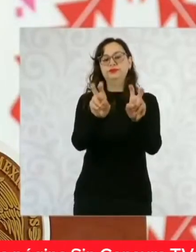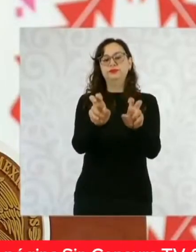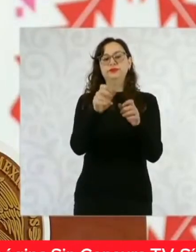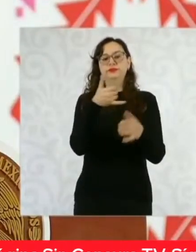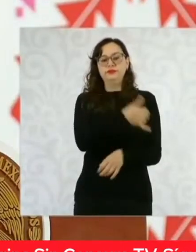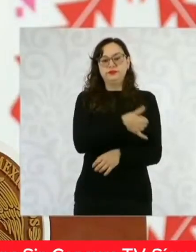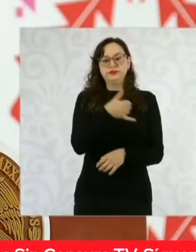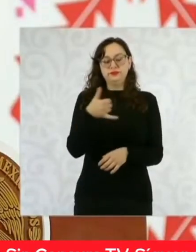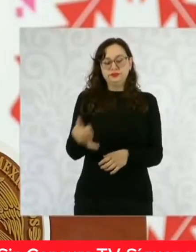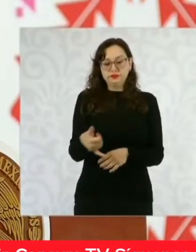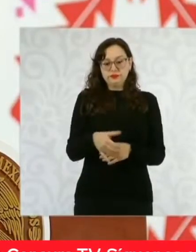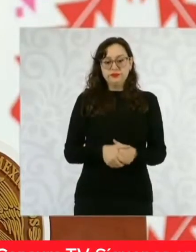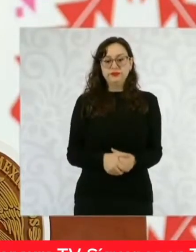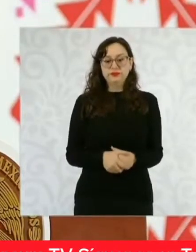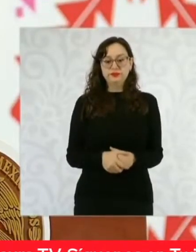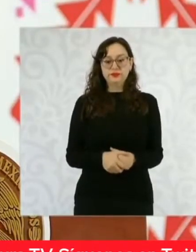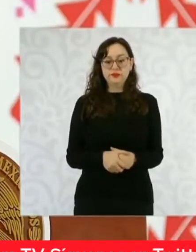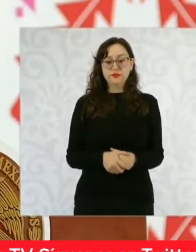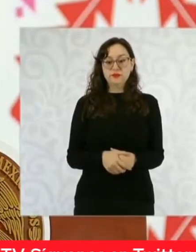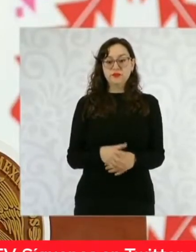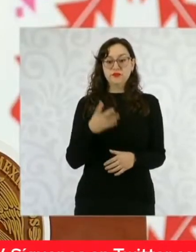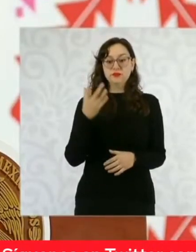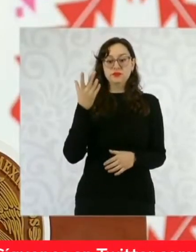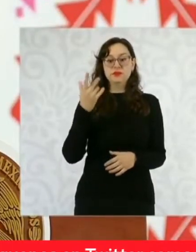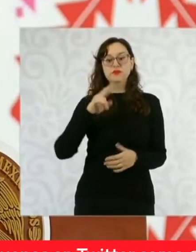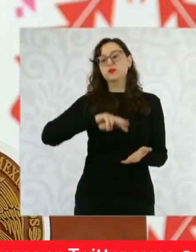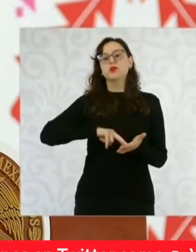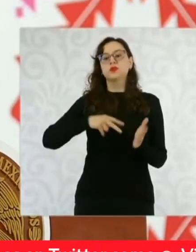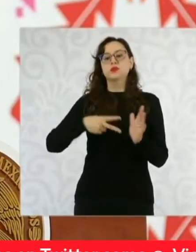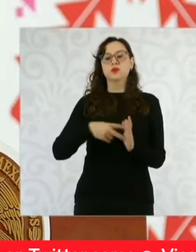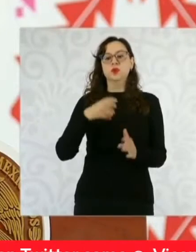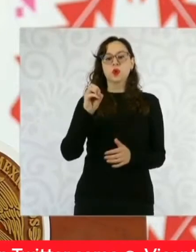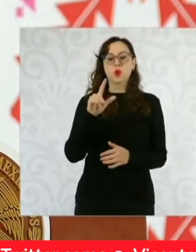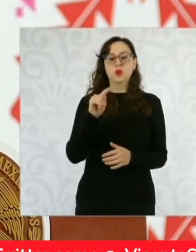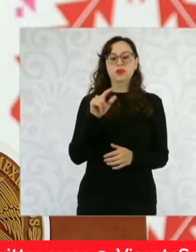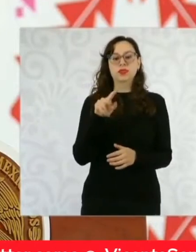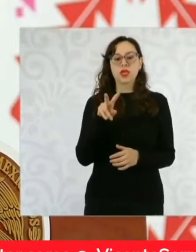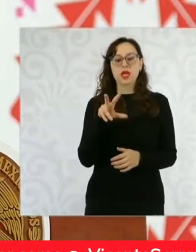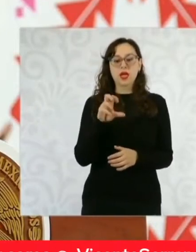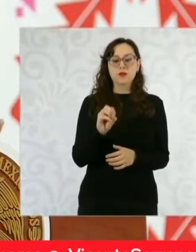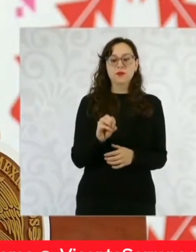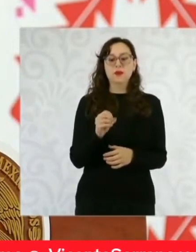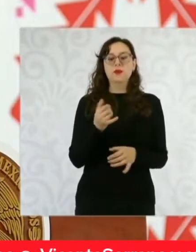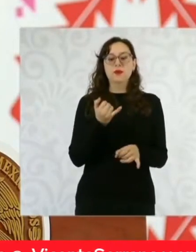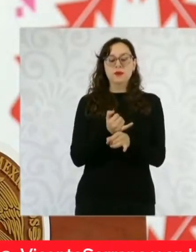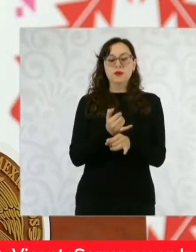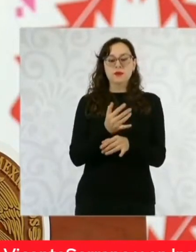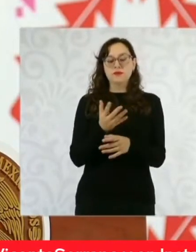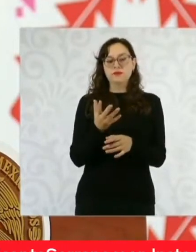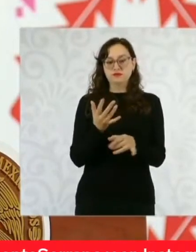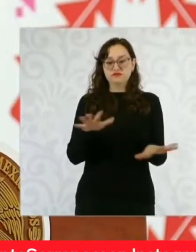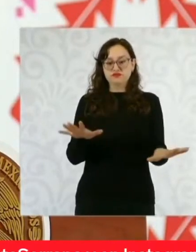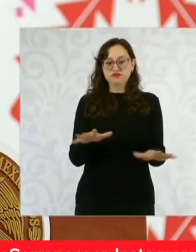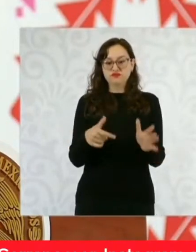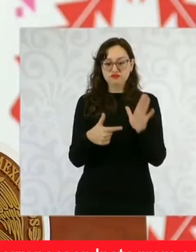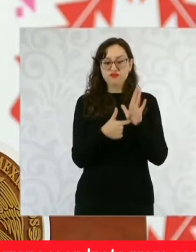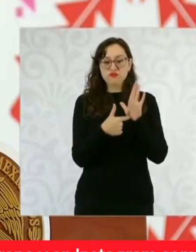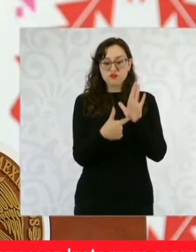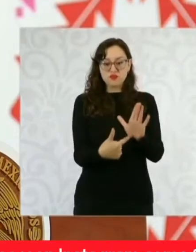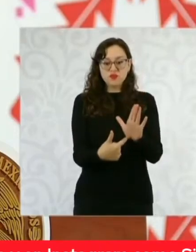nos va a platicar su director, el ingeniero Octavio Romero, las razones por las cuales